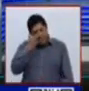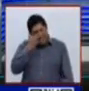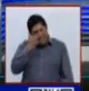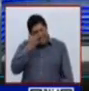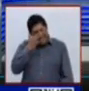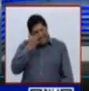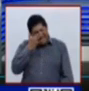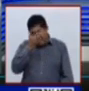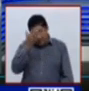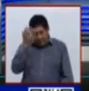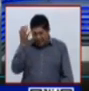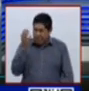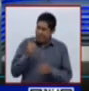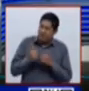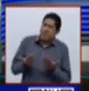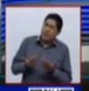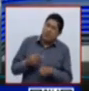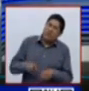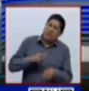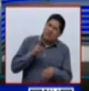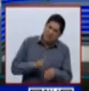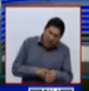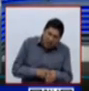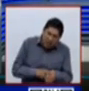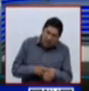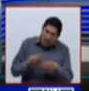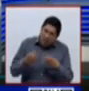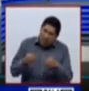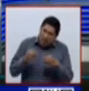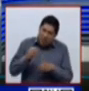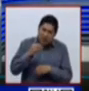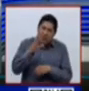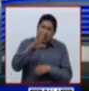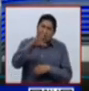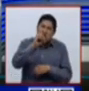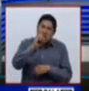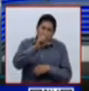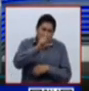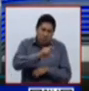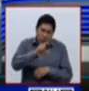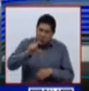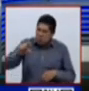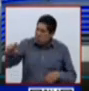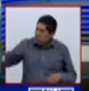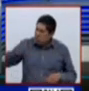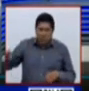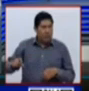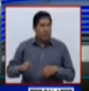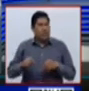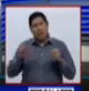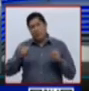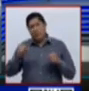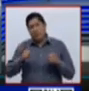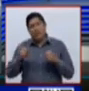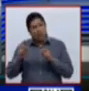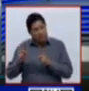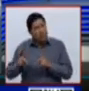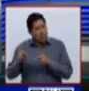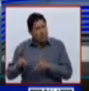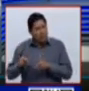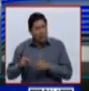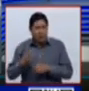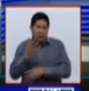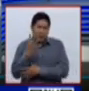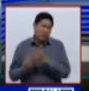Es muy llamativo. No, no me parece normal que te vendan 50 talonarios. Sí, me parece que también exagera. De todas maneras, sí, los revendedores me parece que son los que